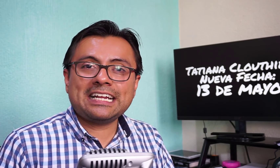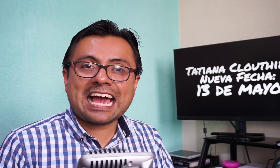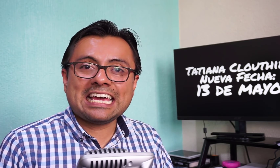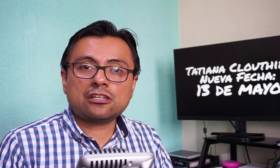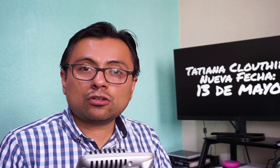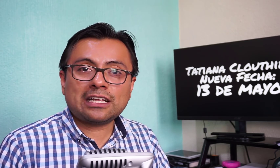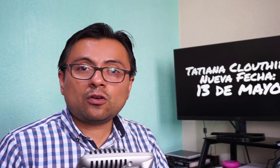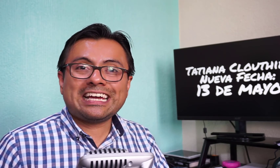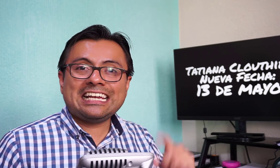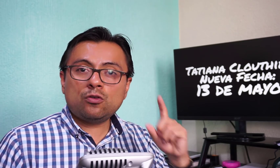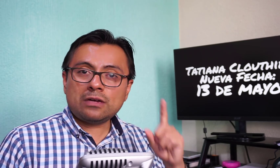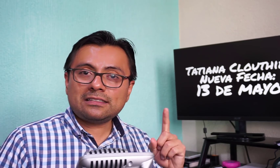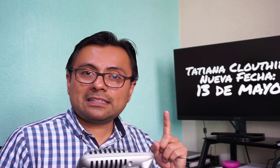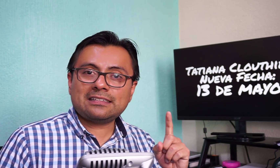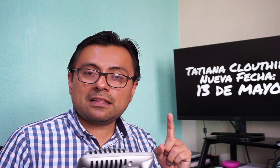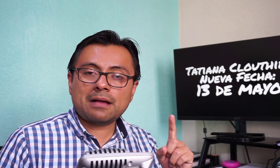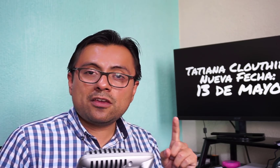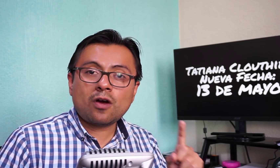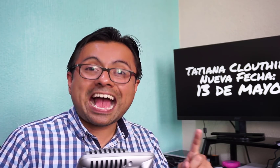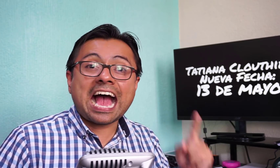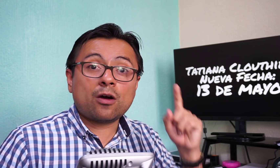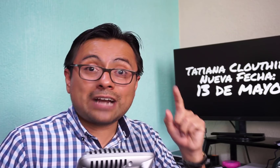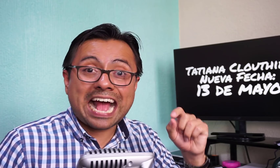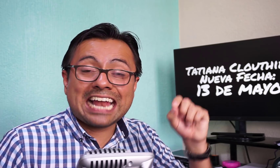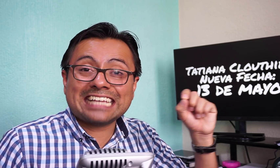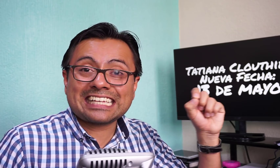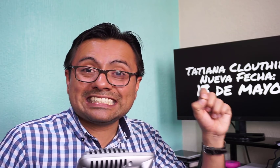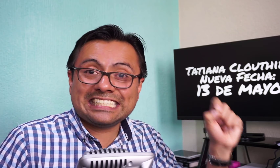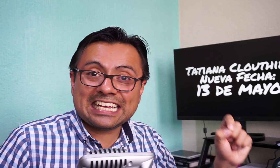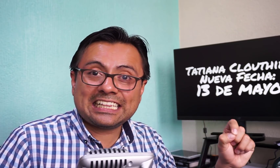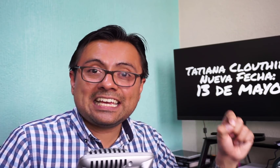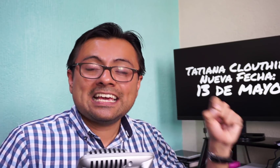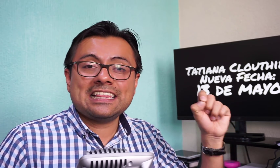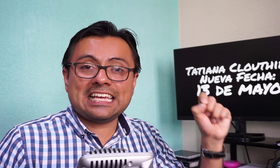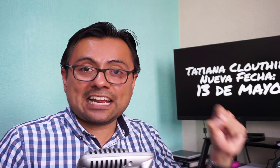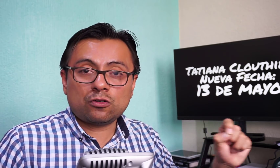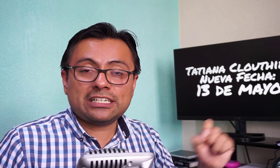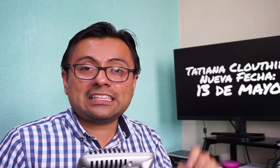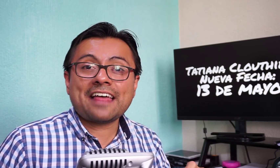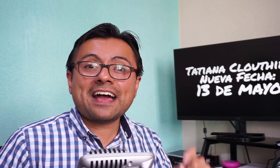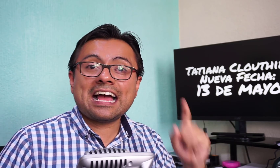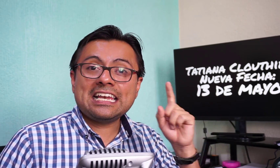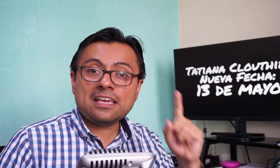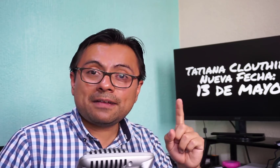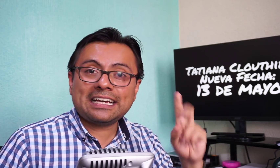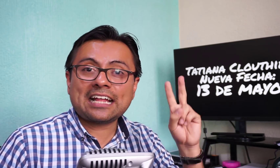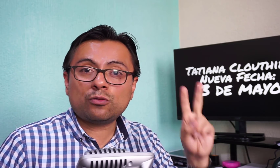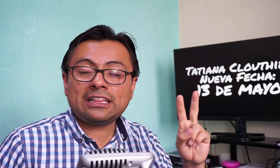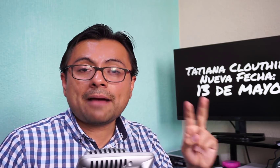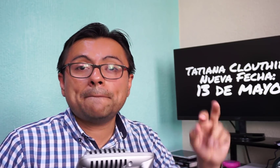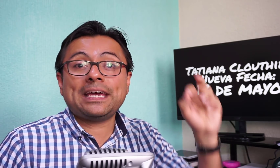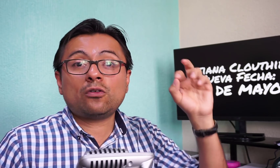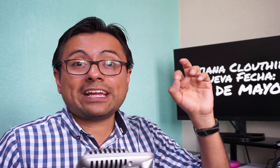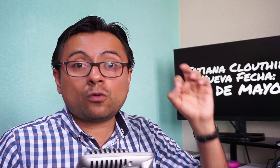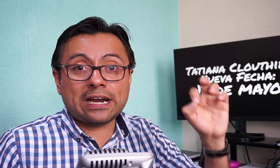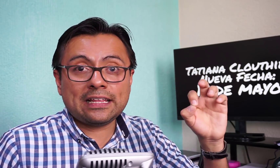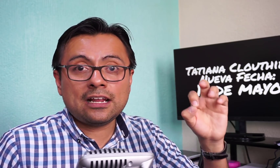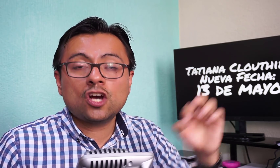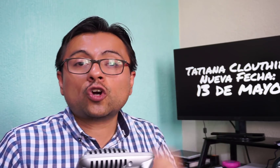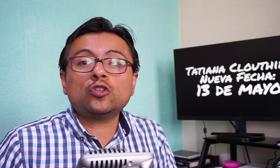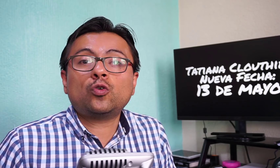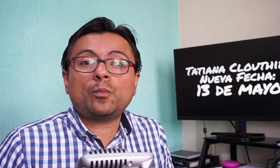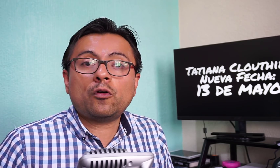en la librería el sótano el lunes 13 de mayo ahora a las 7 de la noche entrada libre gratuita pero